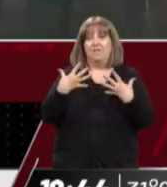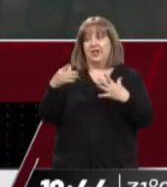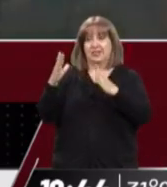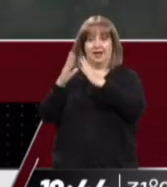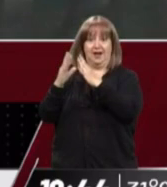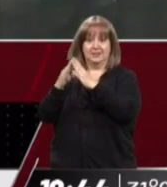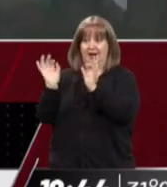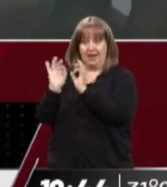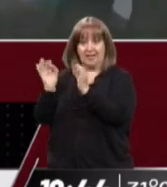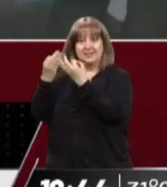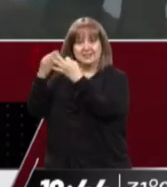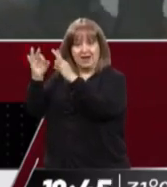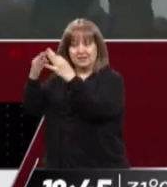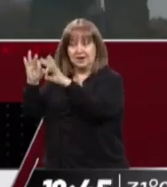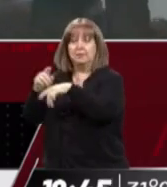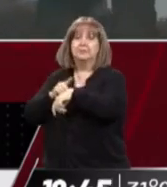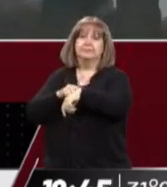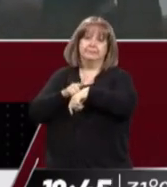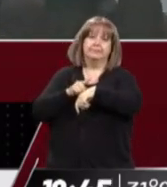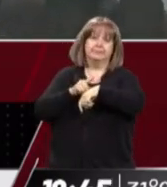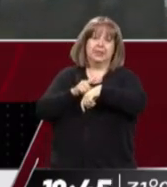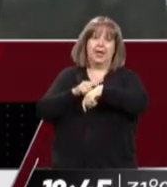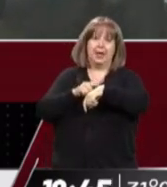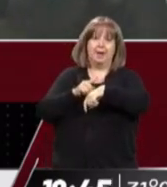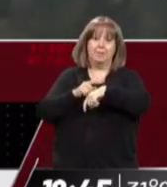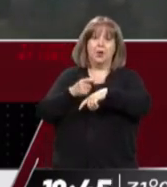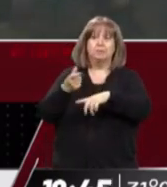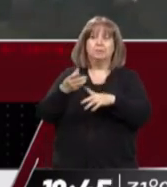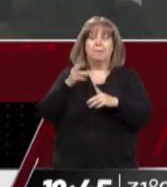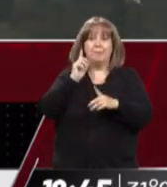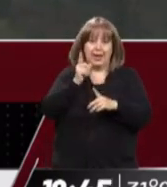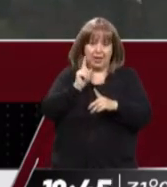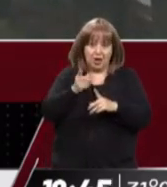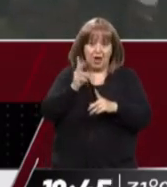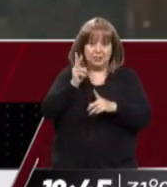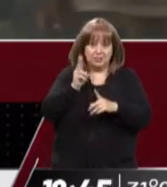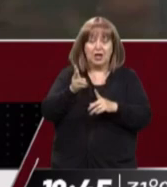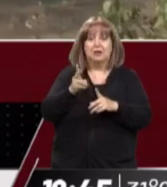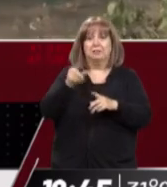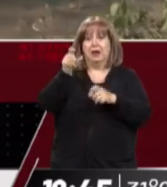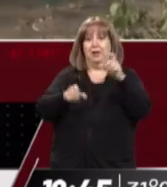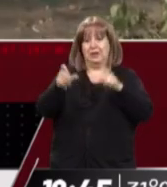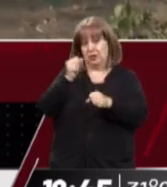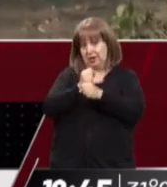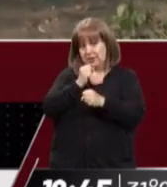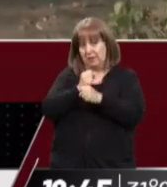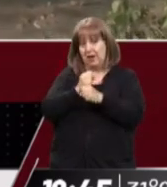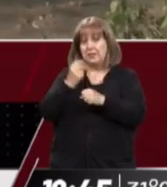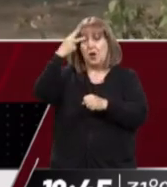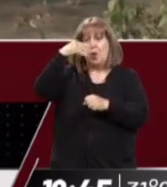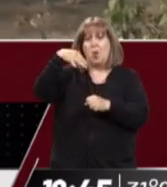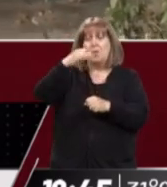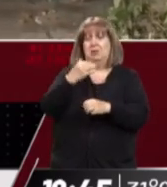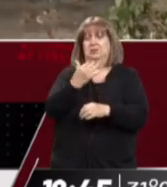la vivienda pero es un trabajo largo y arduo y peligroso también para quienes están trabajando reitero el